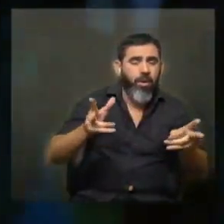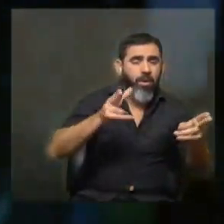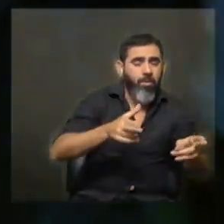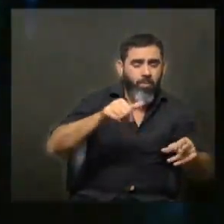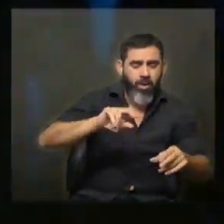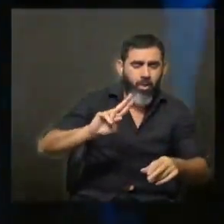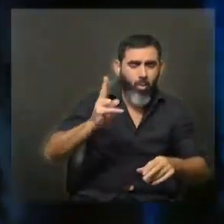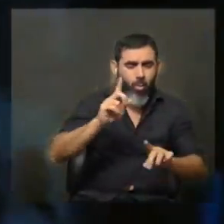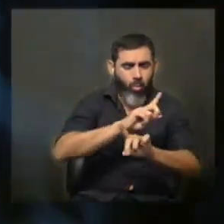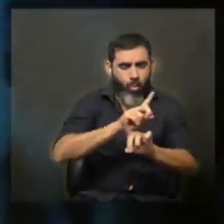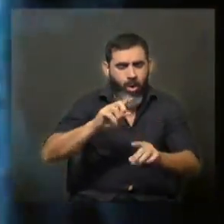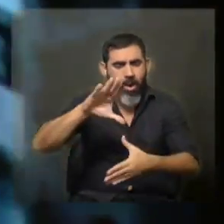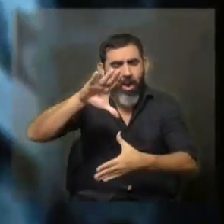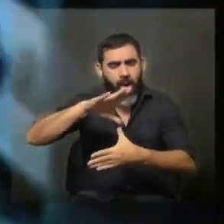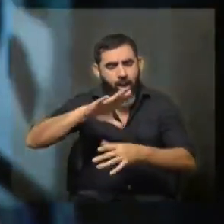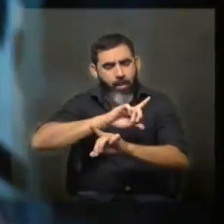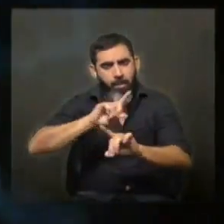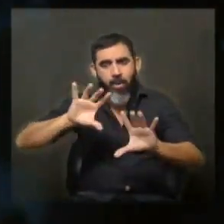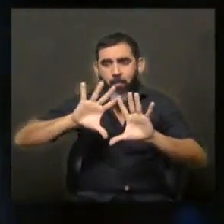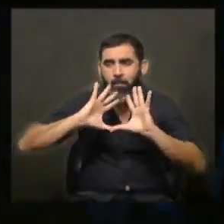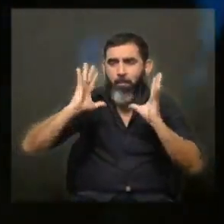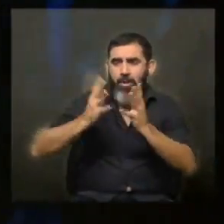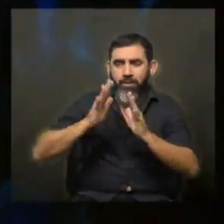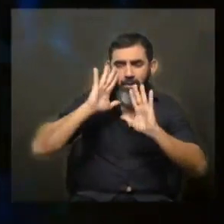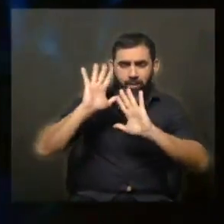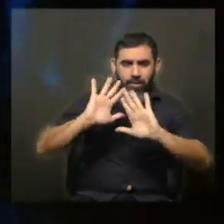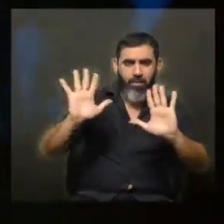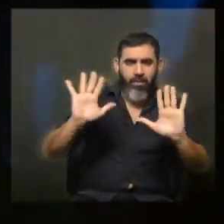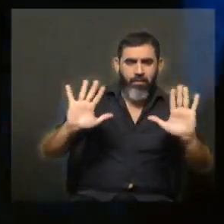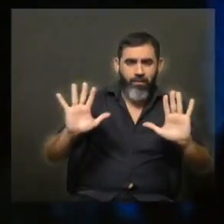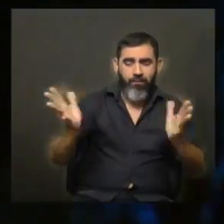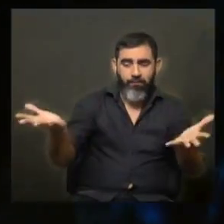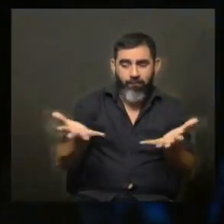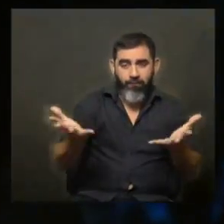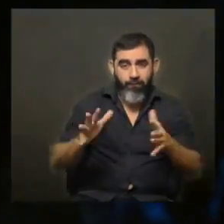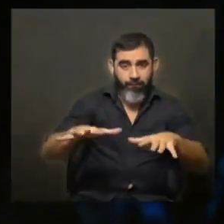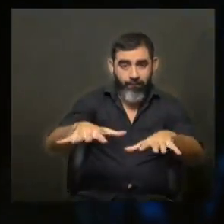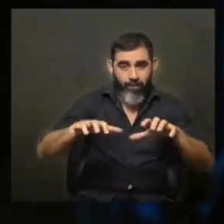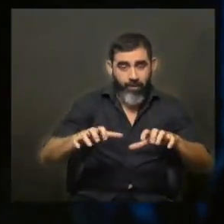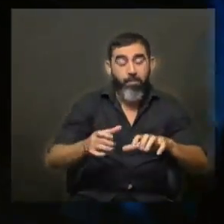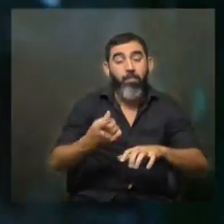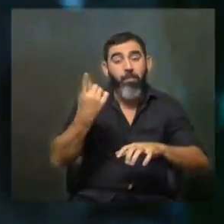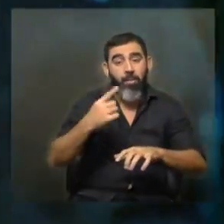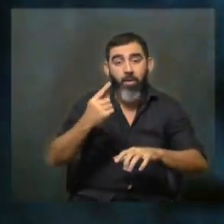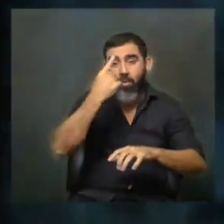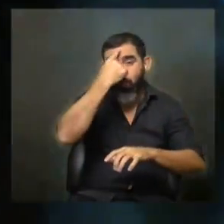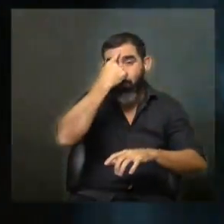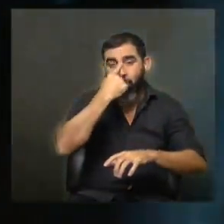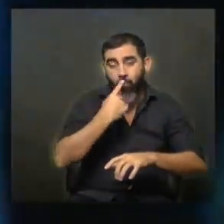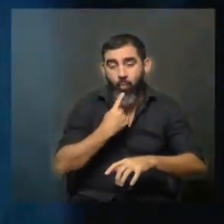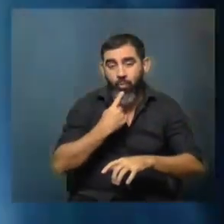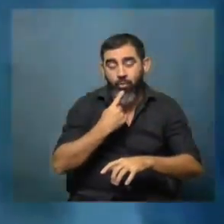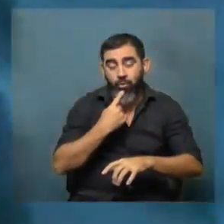Uruguay, ni era América, ni el planeta se parecía en nada a este que habitamos, y sin embargo, en el Museo de las Bochas en